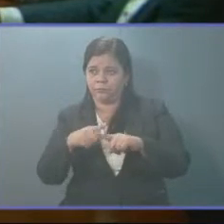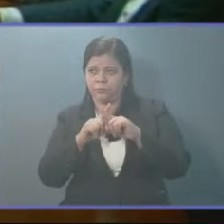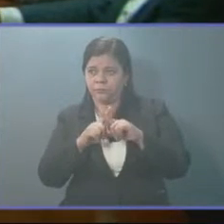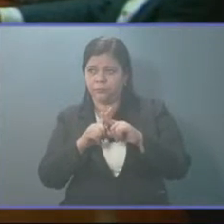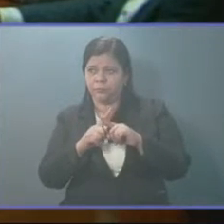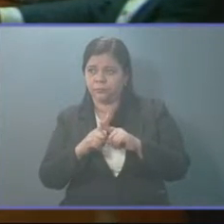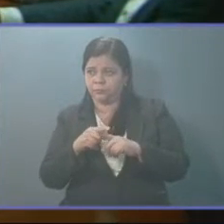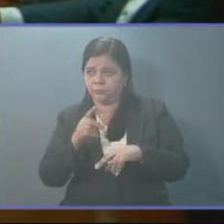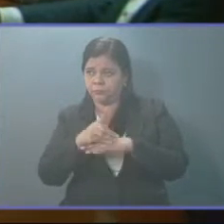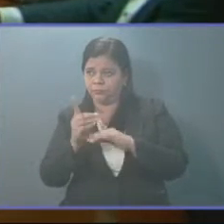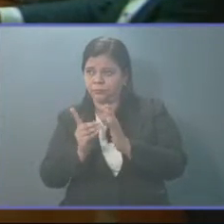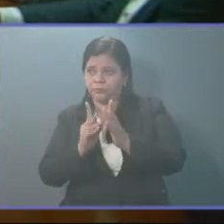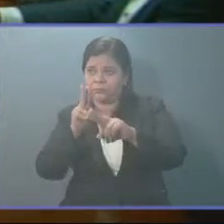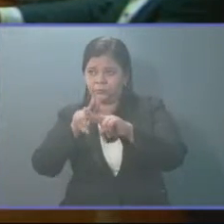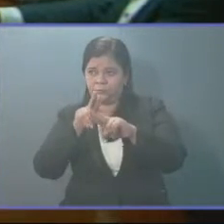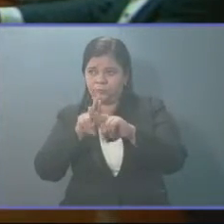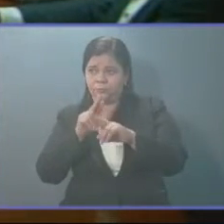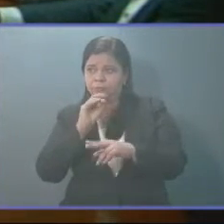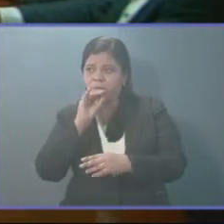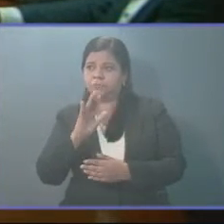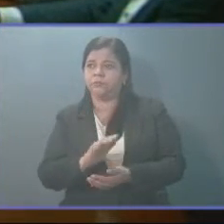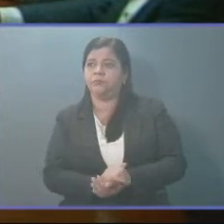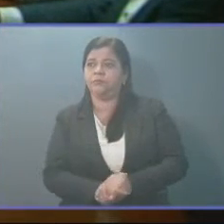propuesta de Arena. Esta también